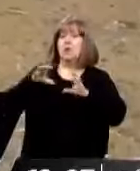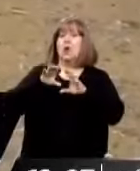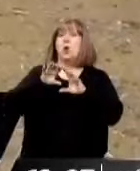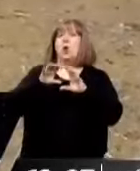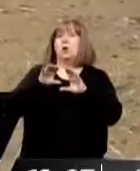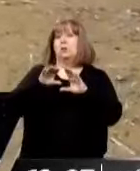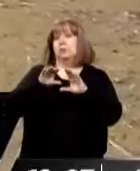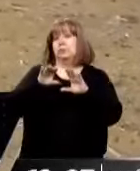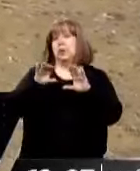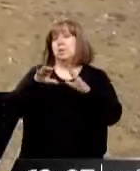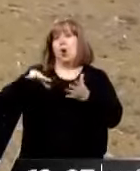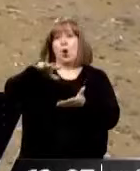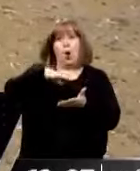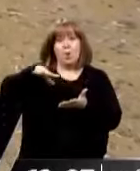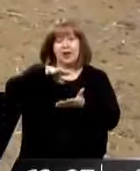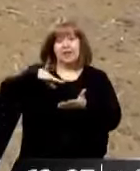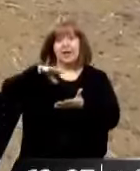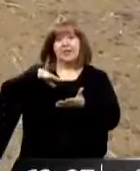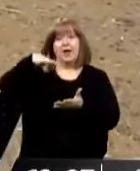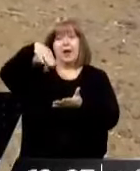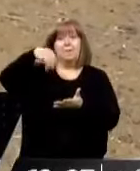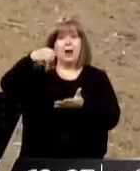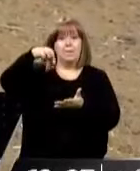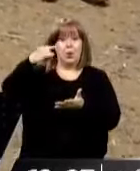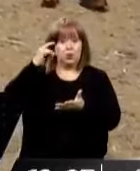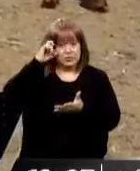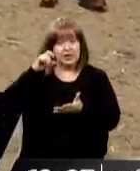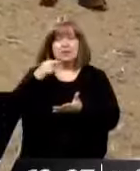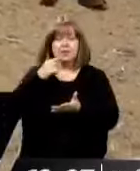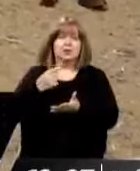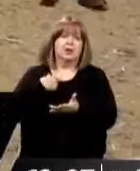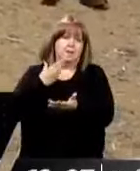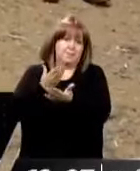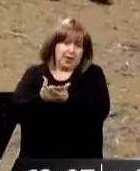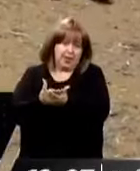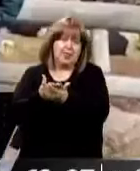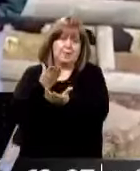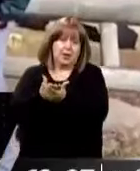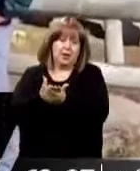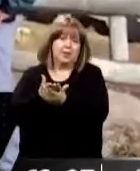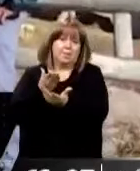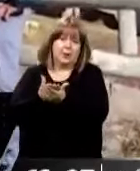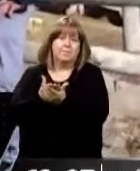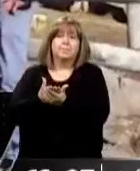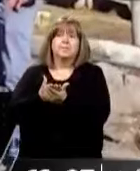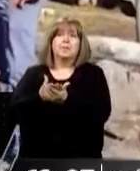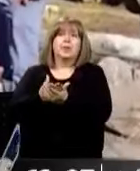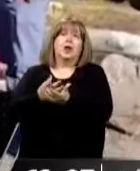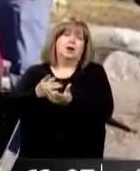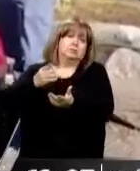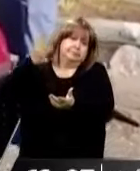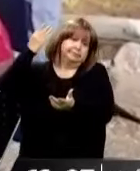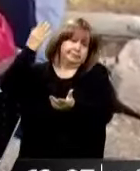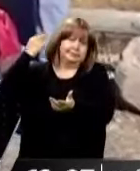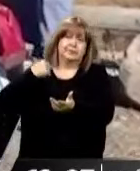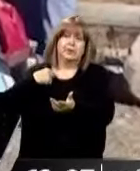lugar. Exactamente. Y ratificó las tierras a quien es su propietario o quien era su propietario, podríamos decir. No sé en qué tiempo hay que hablar hoy. En eso, en uno de los casos